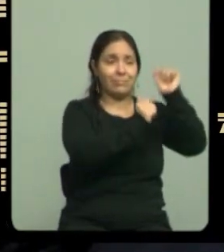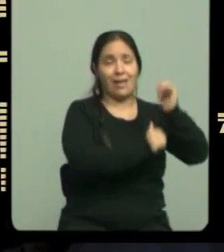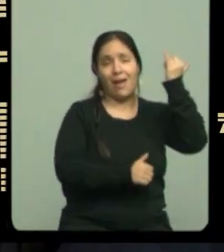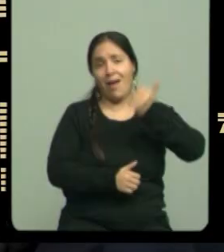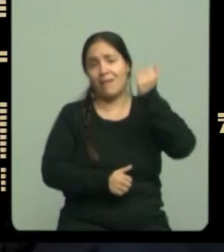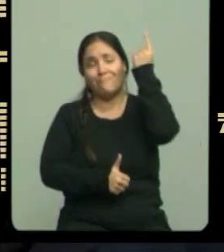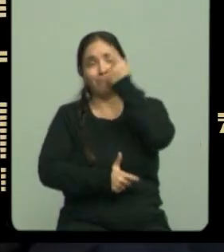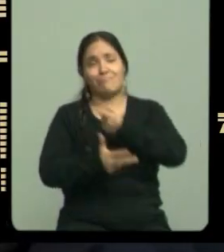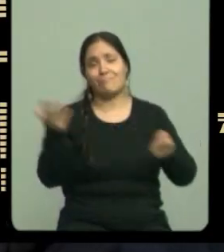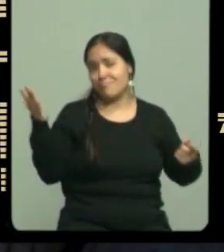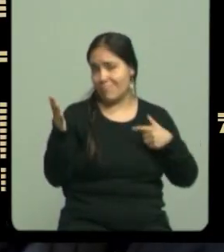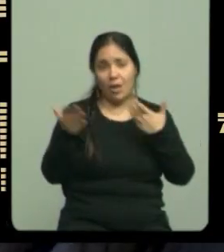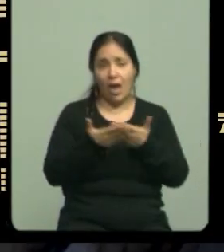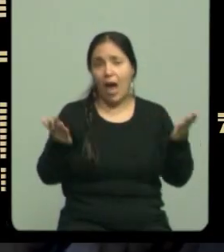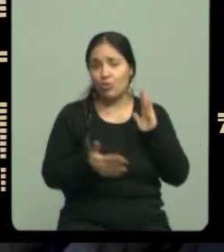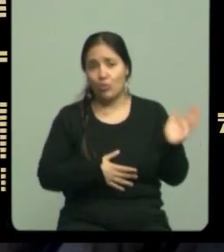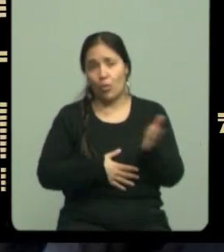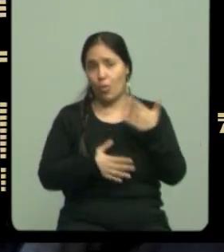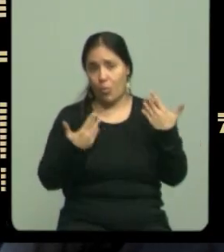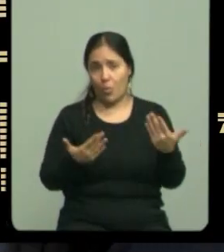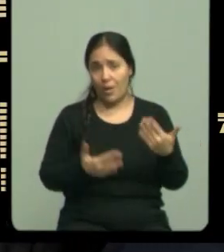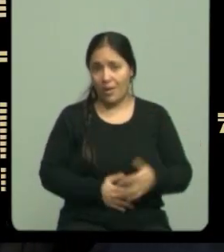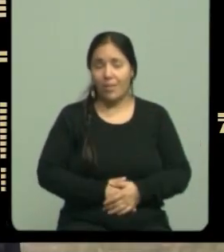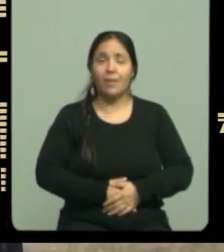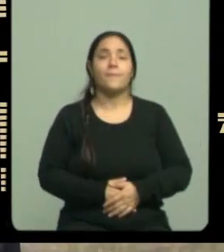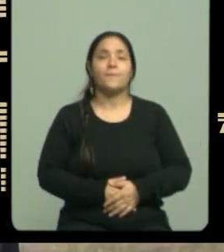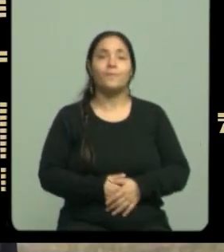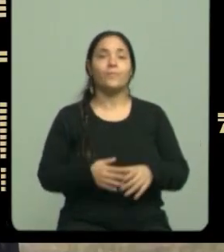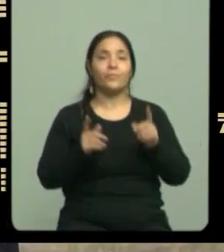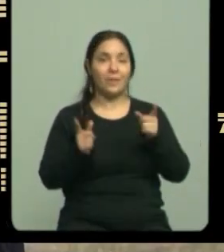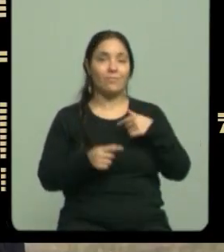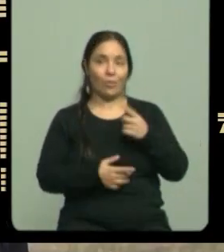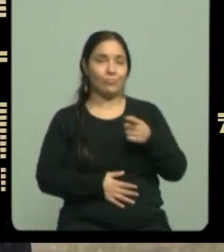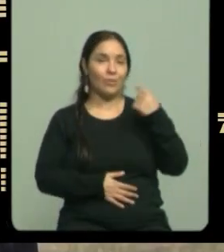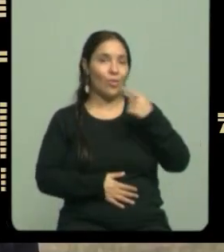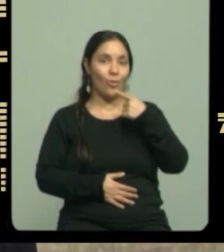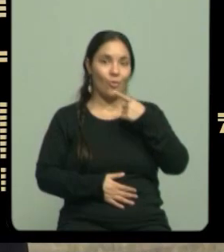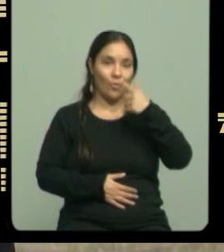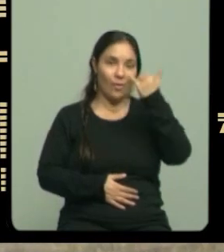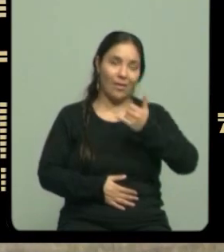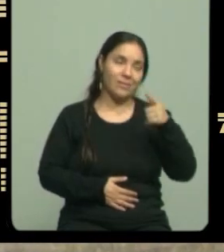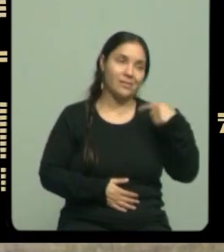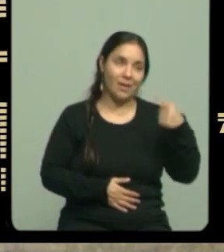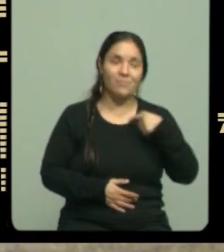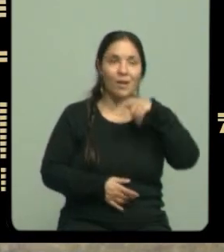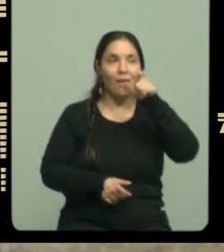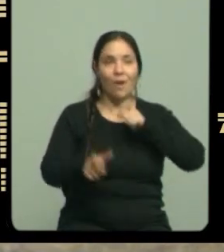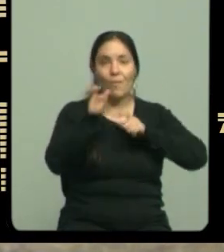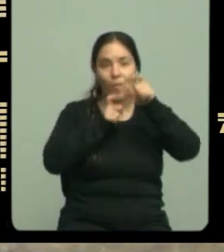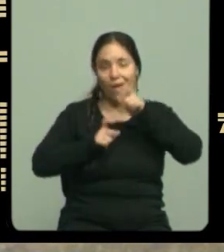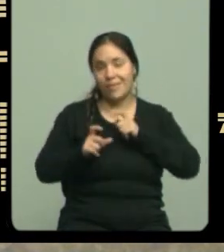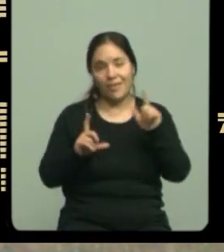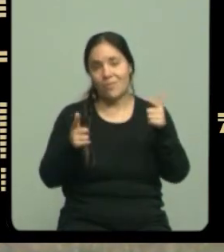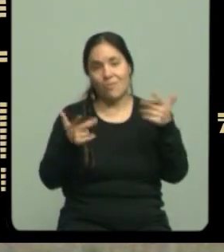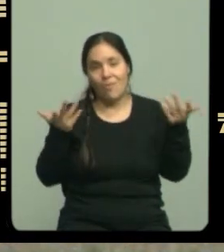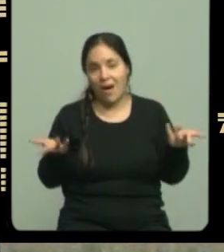mismas formaciones. Exacto. ¿Por qué no podemos llegar todos? Sería, claro, que es la gran pregunta que hacemos muchos y por ahora pocas